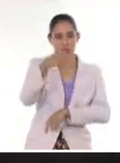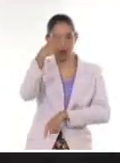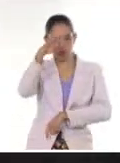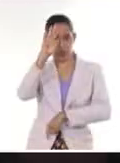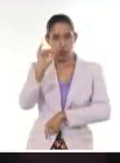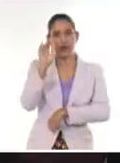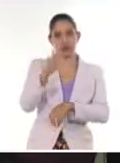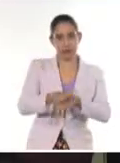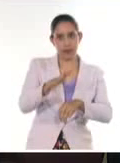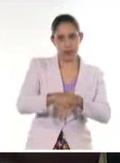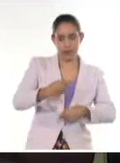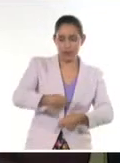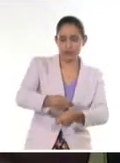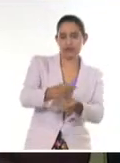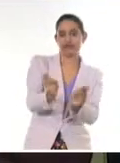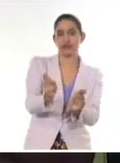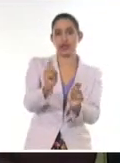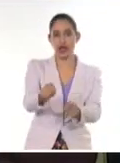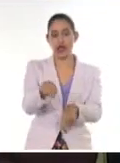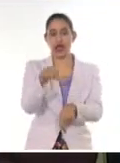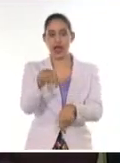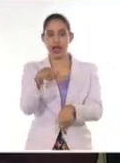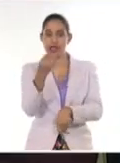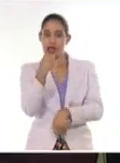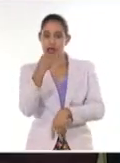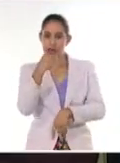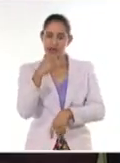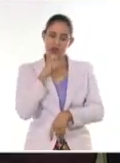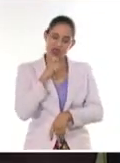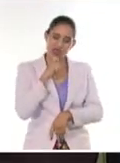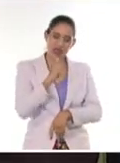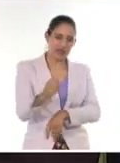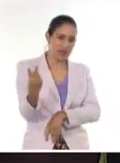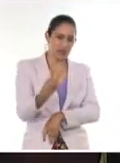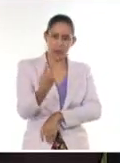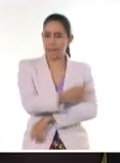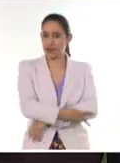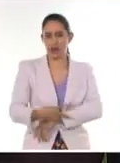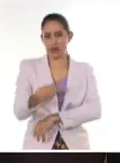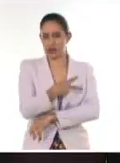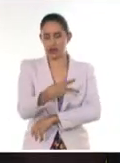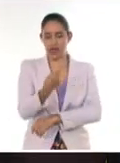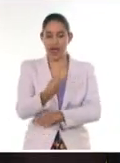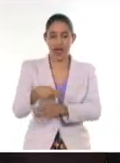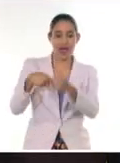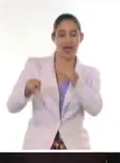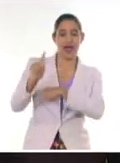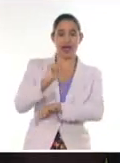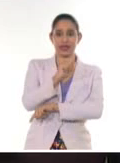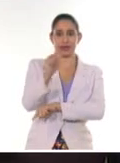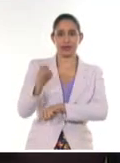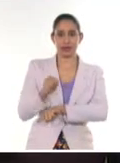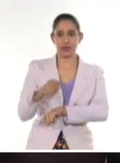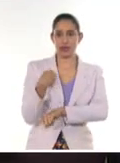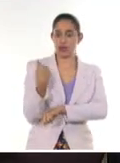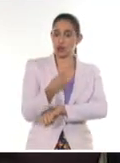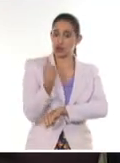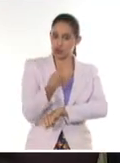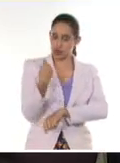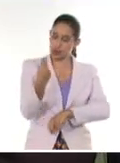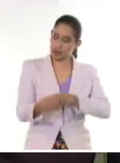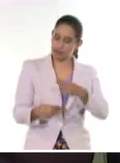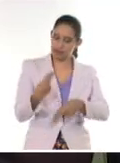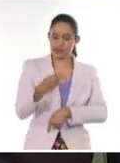de alimentos. Son cuestiones complejas entre los dos países. Una pregunta anterior se refería a acciones concretas que pudiéramos realizar